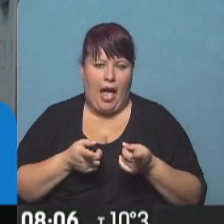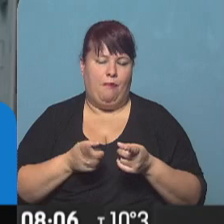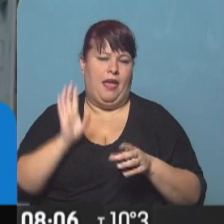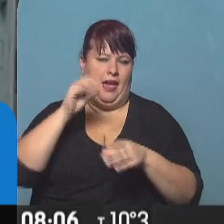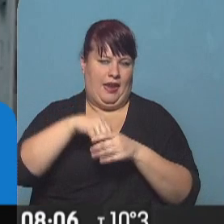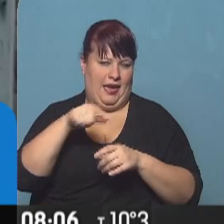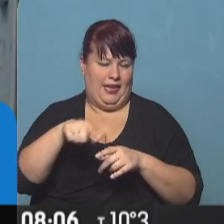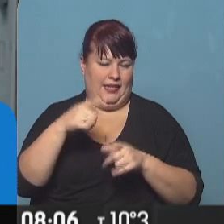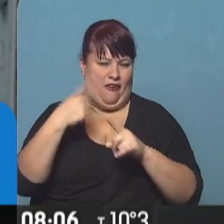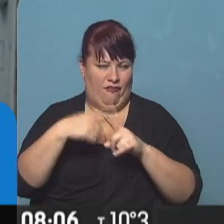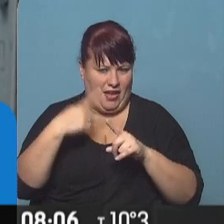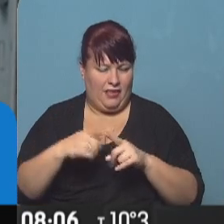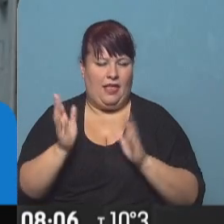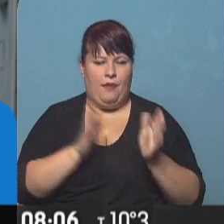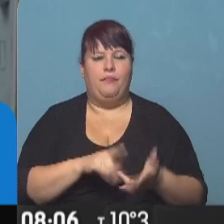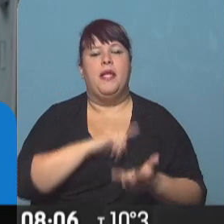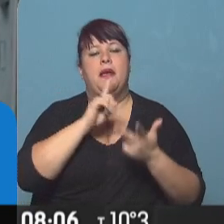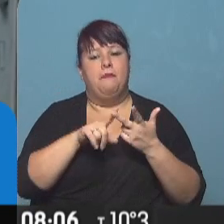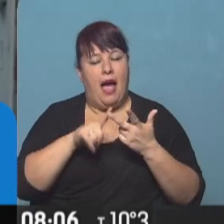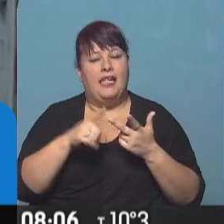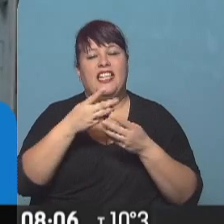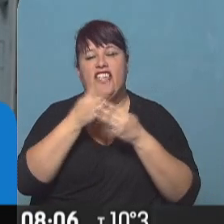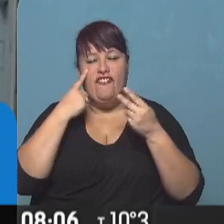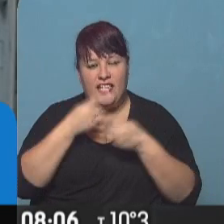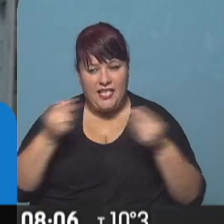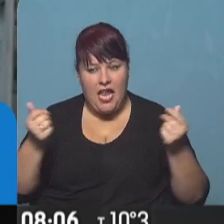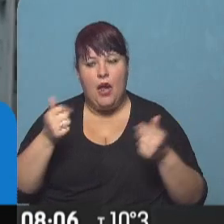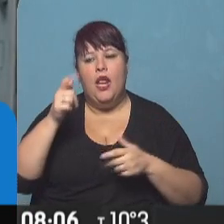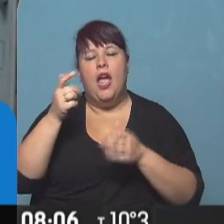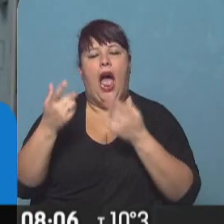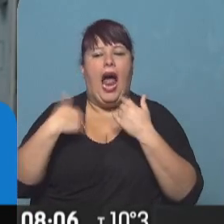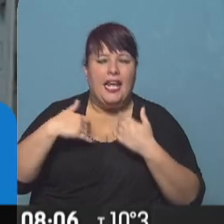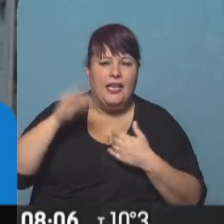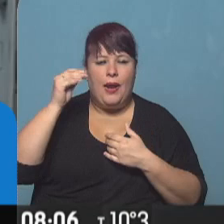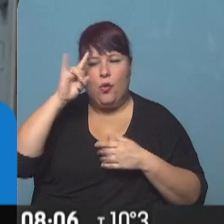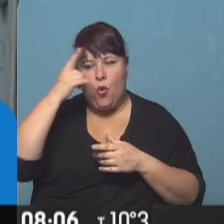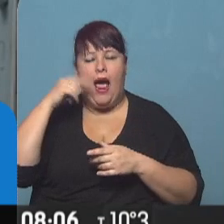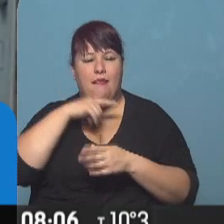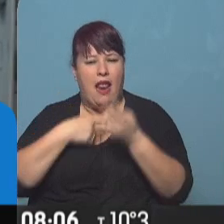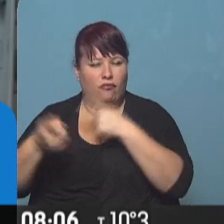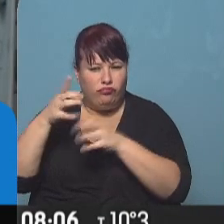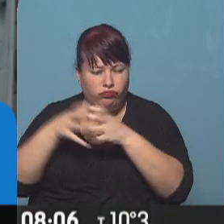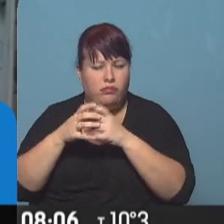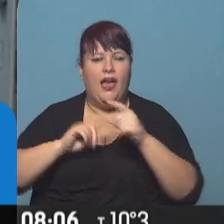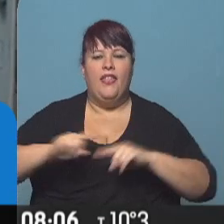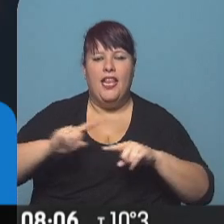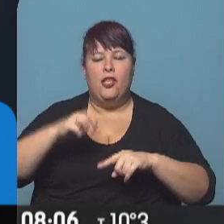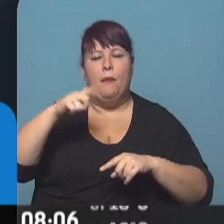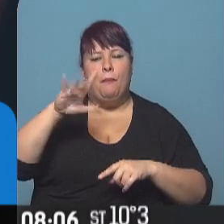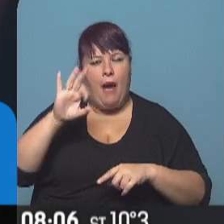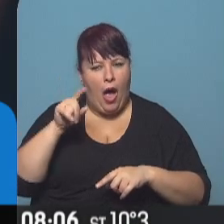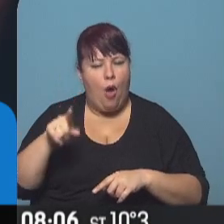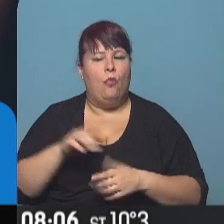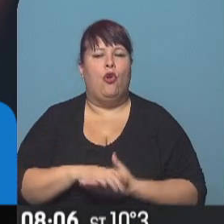parte de esta edición del festival. Sumémosle a Invisible, una coproducción entre Argentina, Brasil, Uruguay y Alemania, dirigida por Pablo